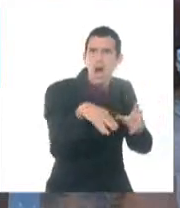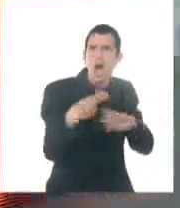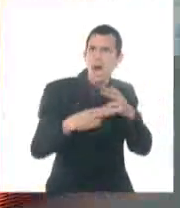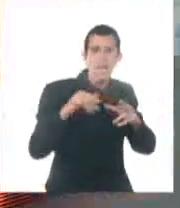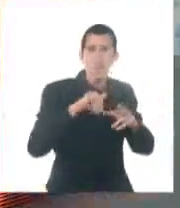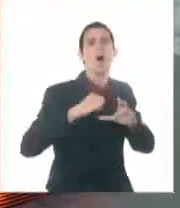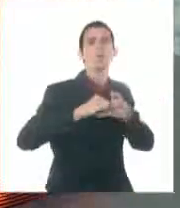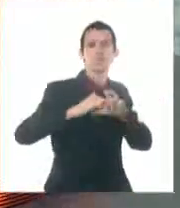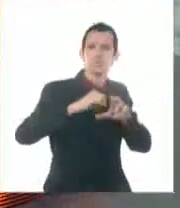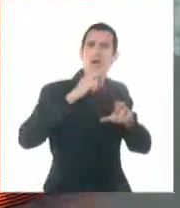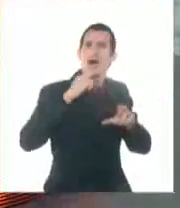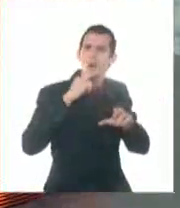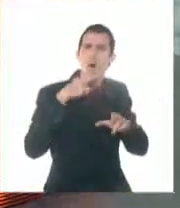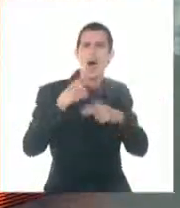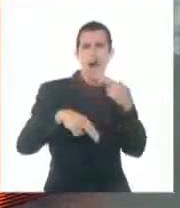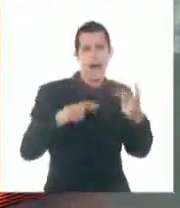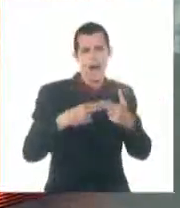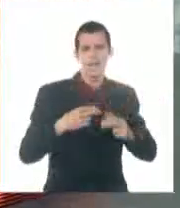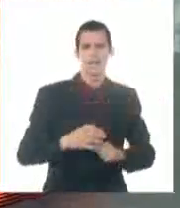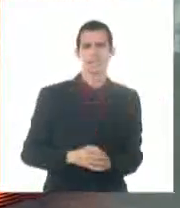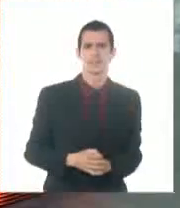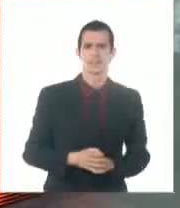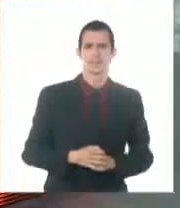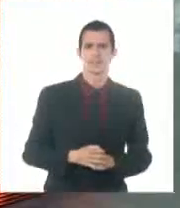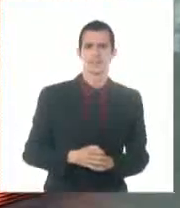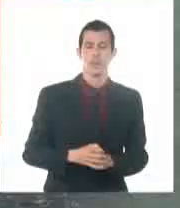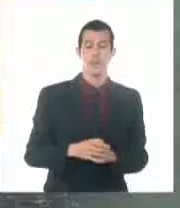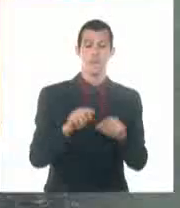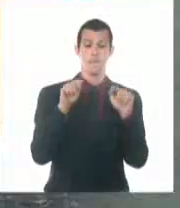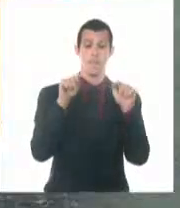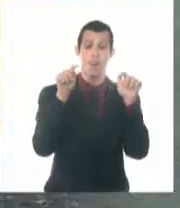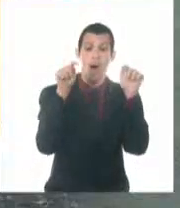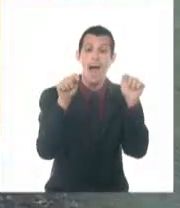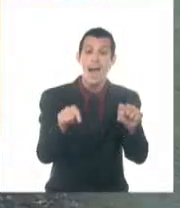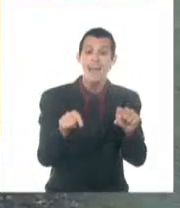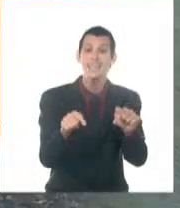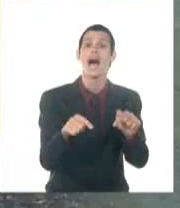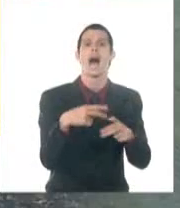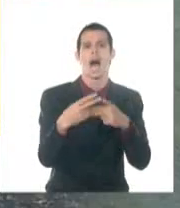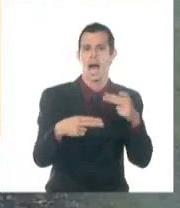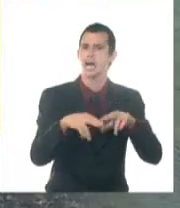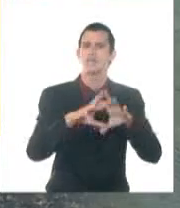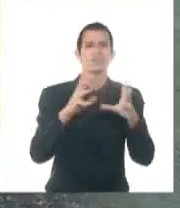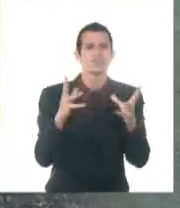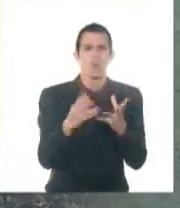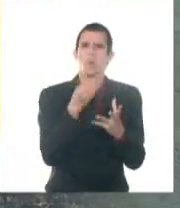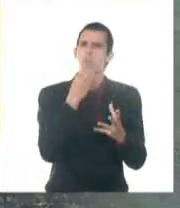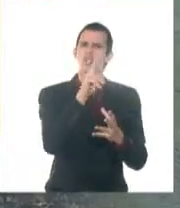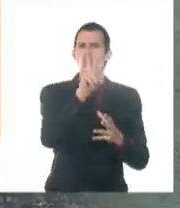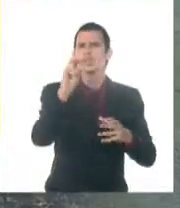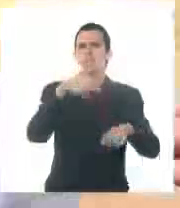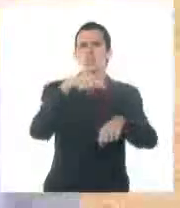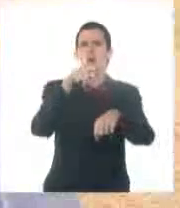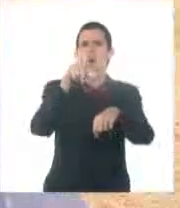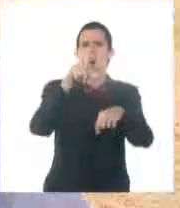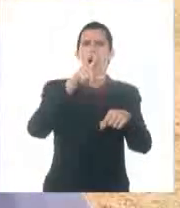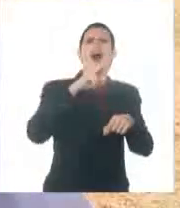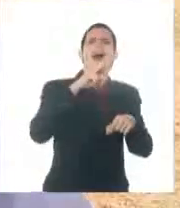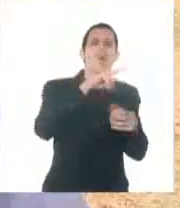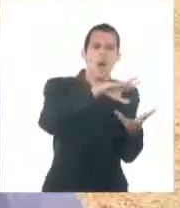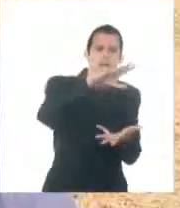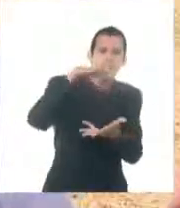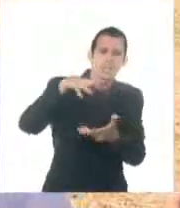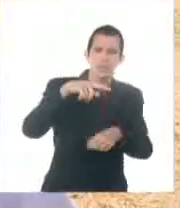segundo. Y ayer nos llegó alambre por avión para enrollar los dos primeros equipos grandes de 220